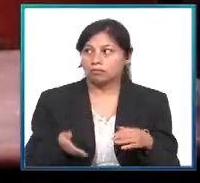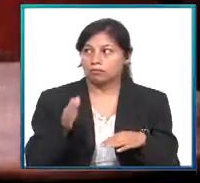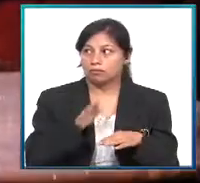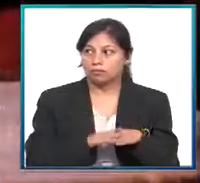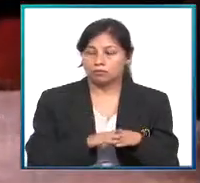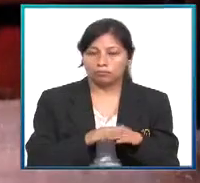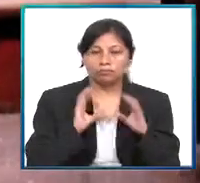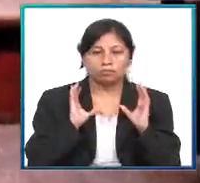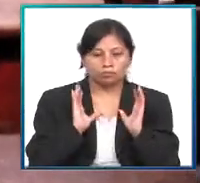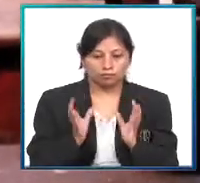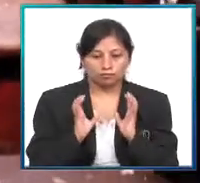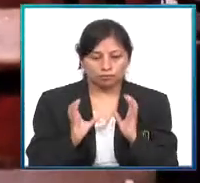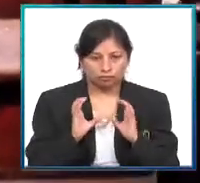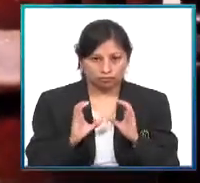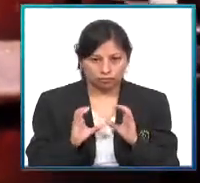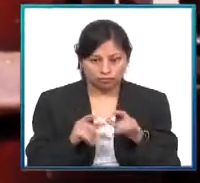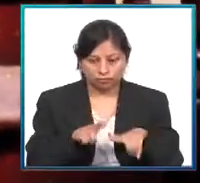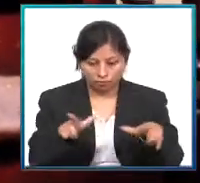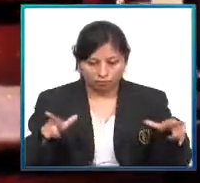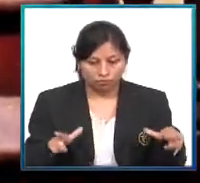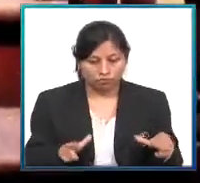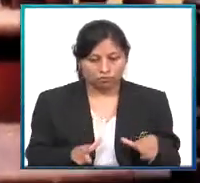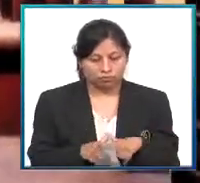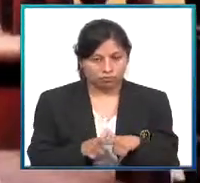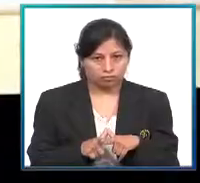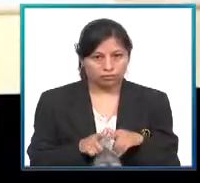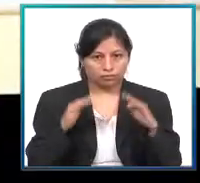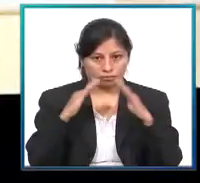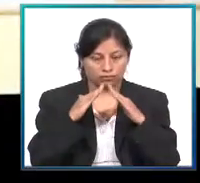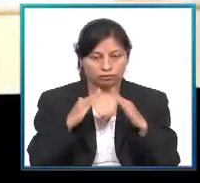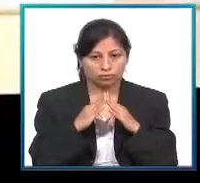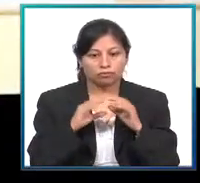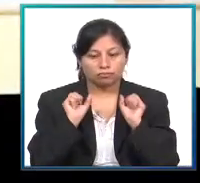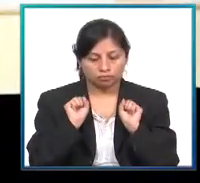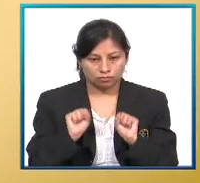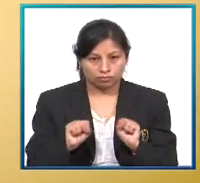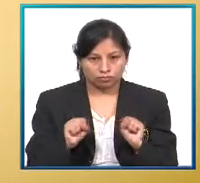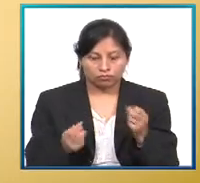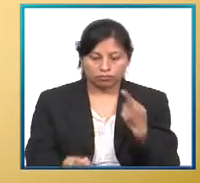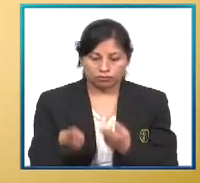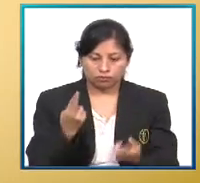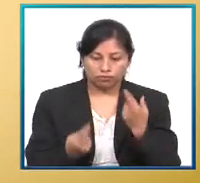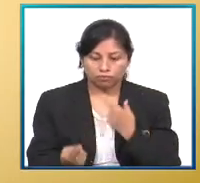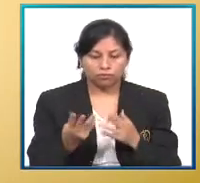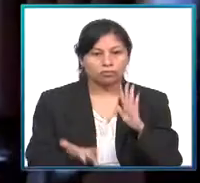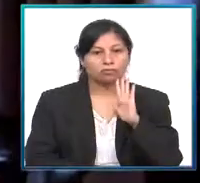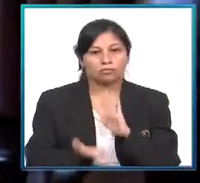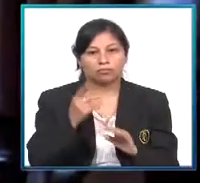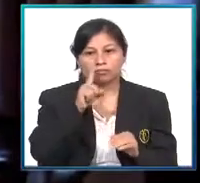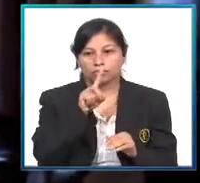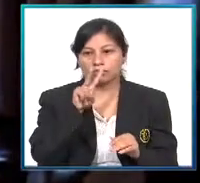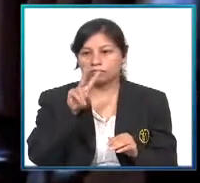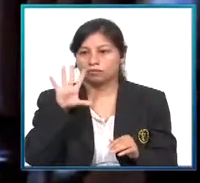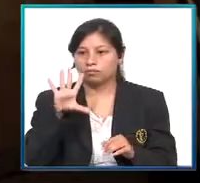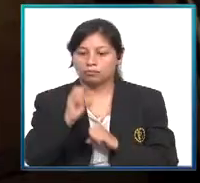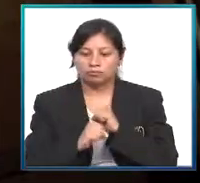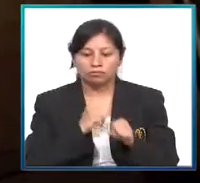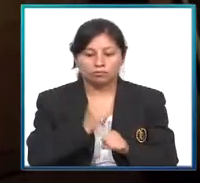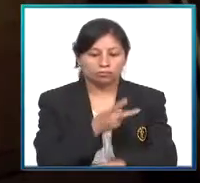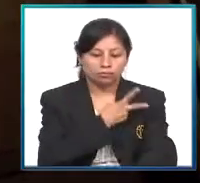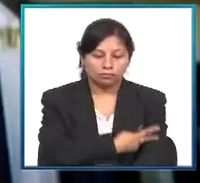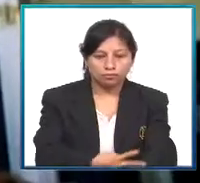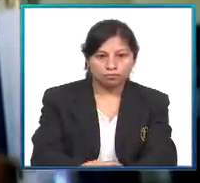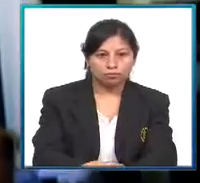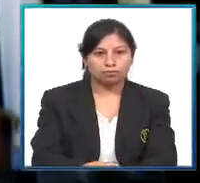proyecto de conservación y restauración de Casa Larrazábal que permitirá recuperar más de 125 años de